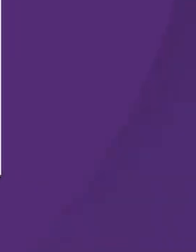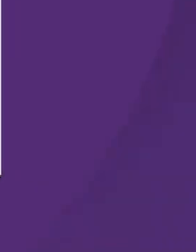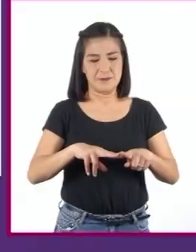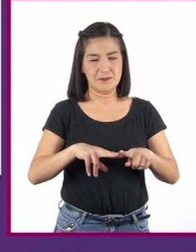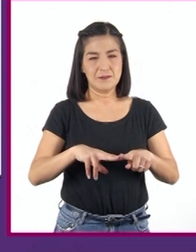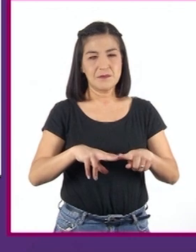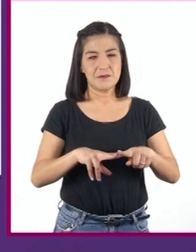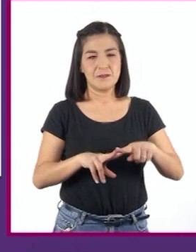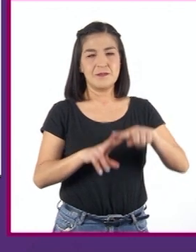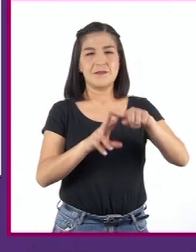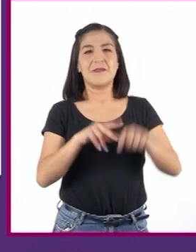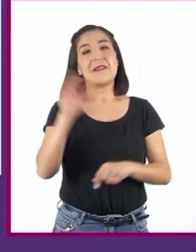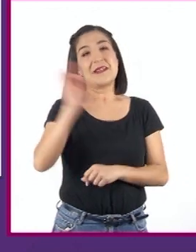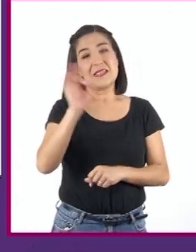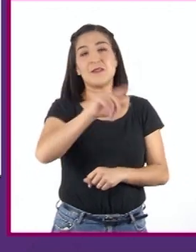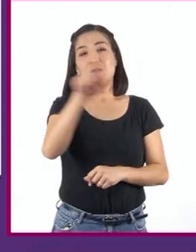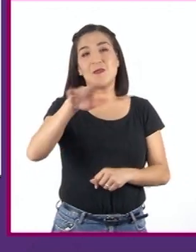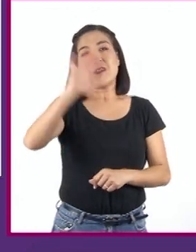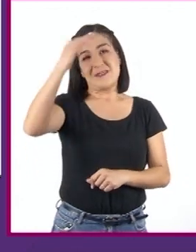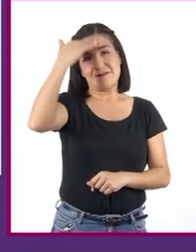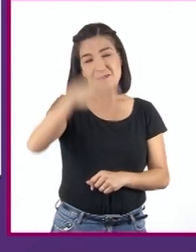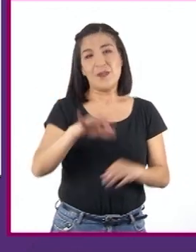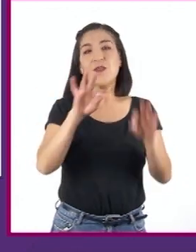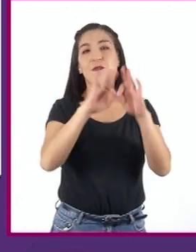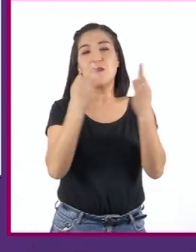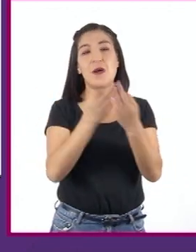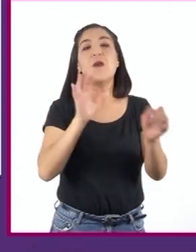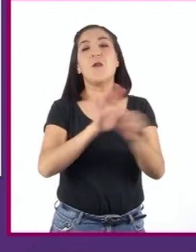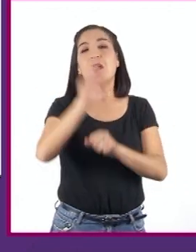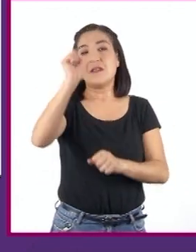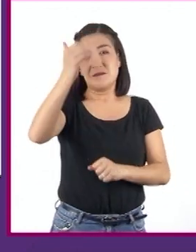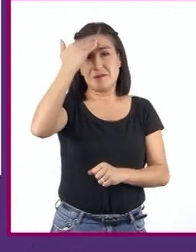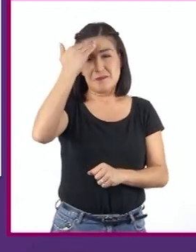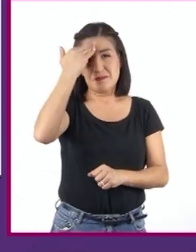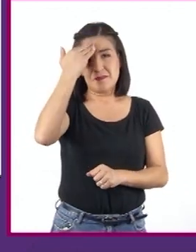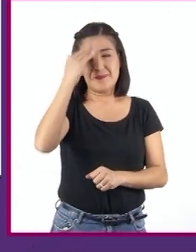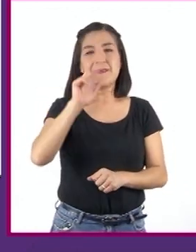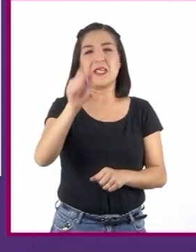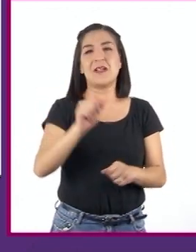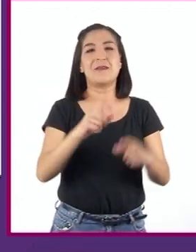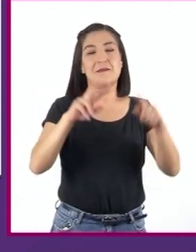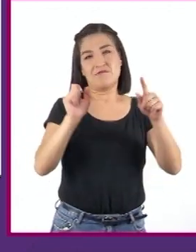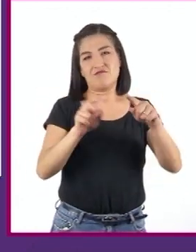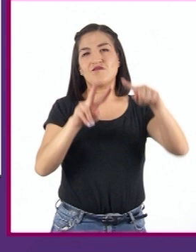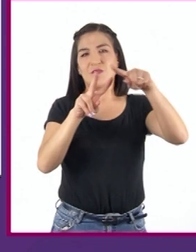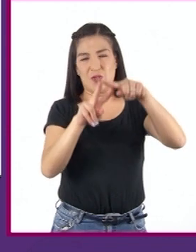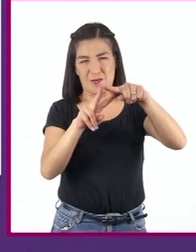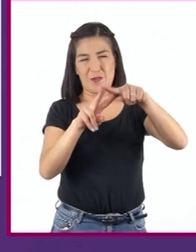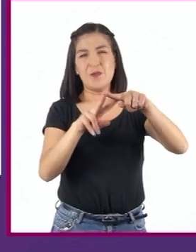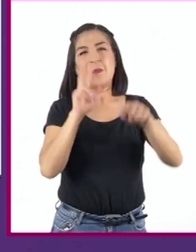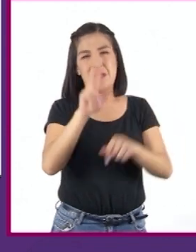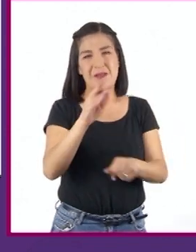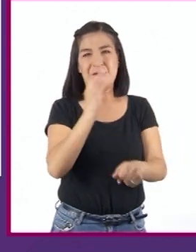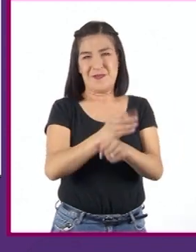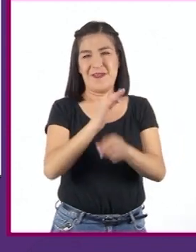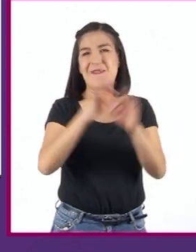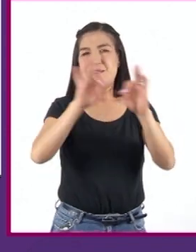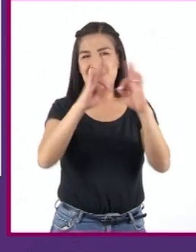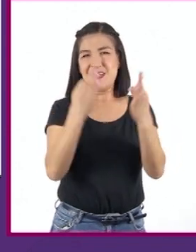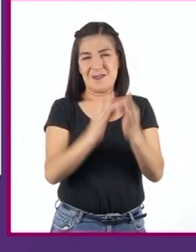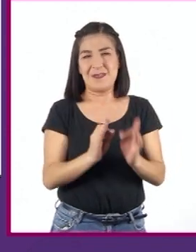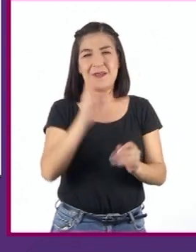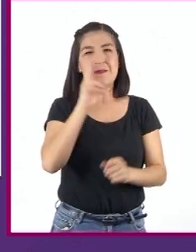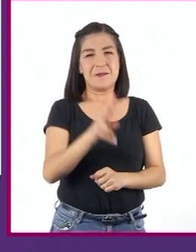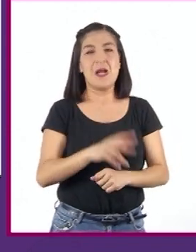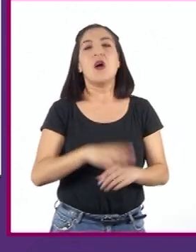O tal vez lo has escuchado de esta otra forma, la más conocida. En un triángulo rectángulo como el de la figura, con